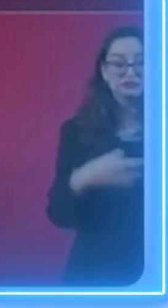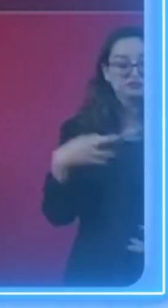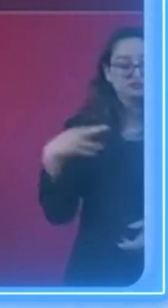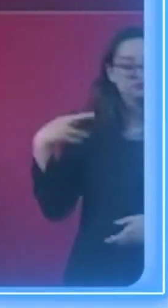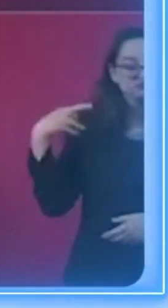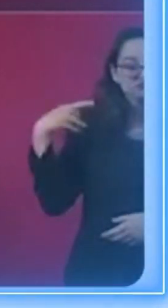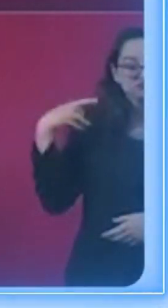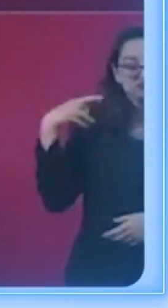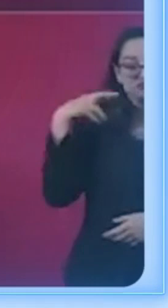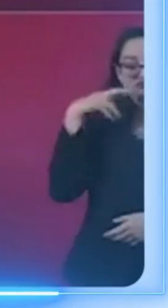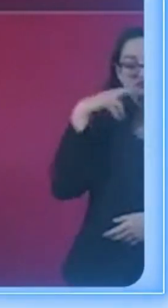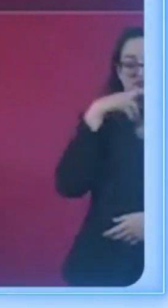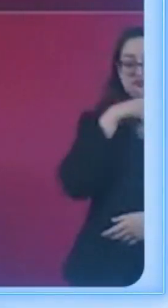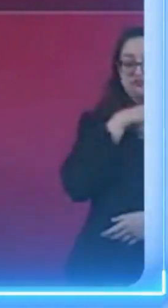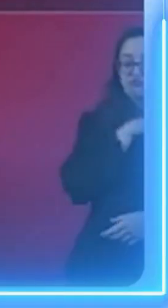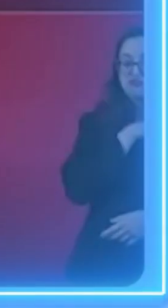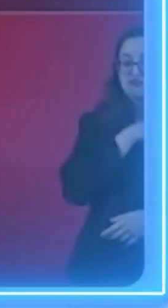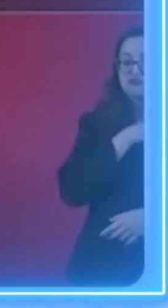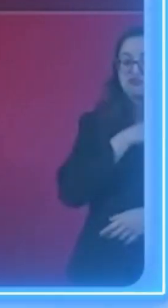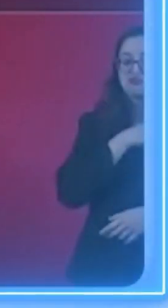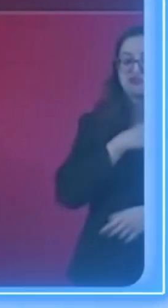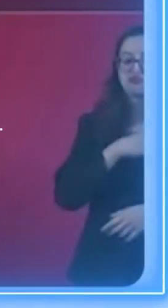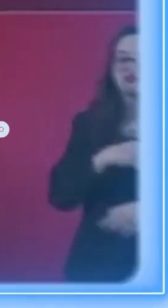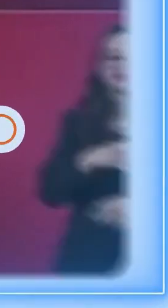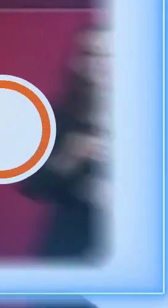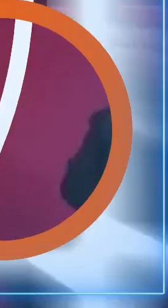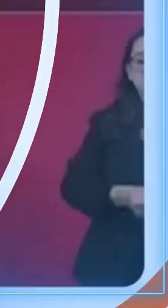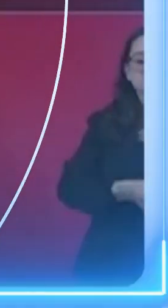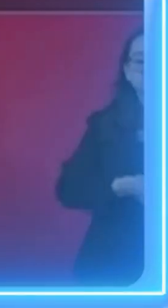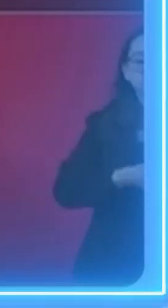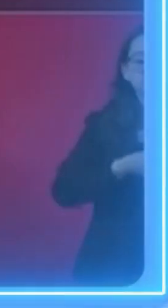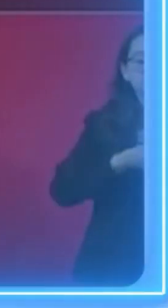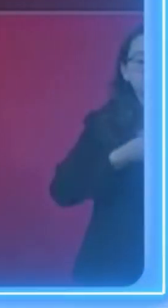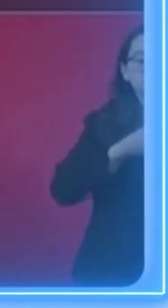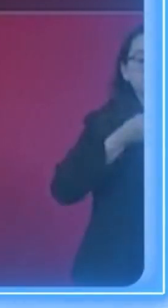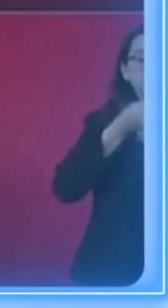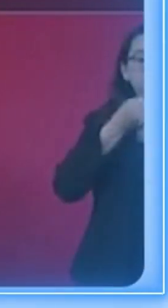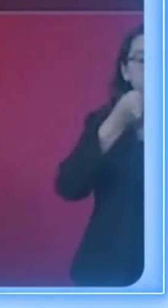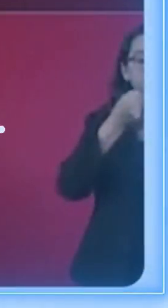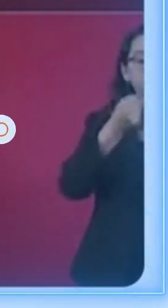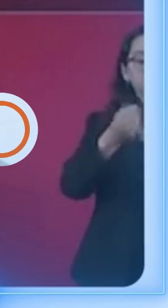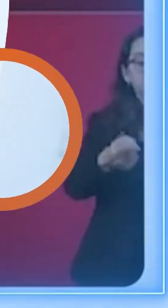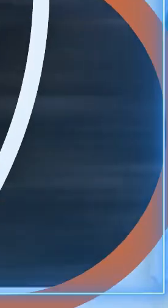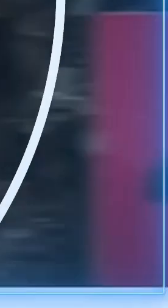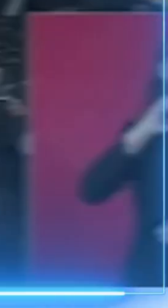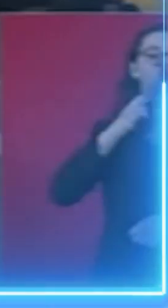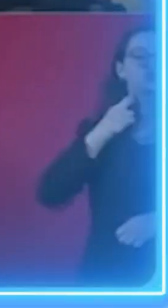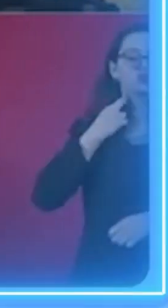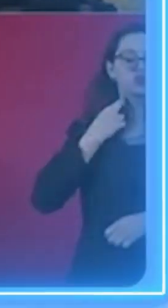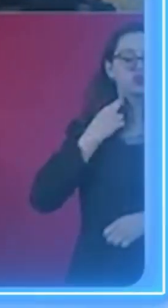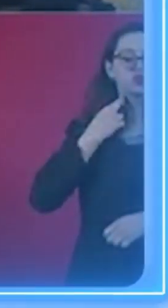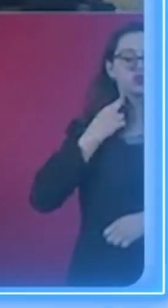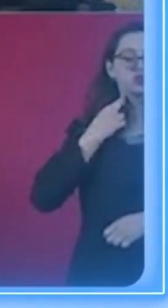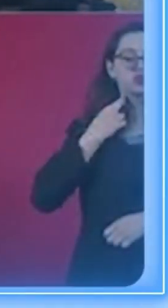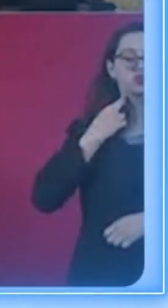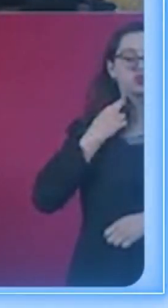millones de menciones además amno ha anunciado que considera abrir una nueva sección quincenal en su conferencia mañanera que se llame